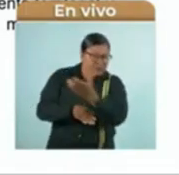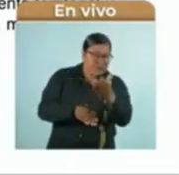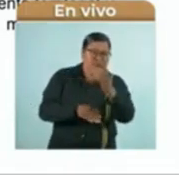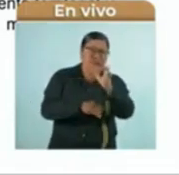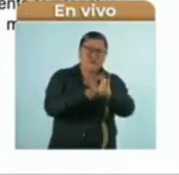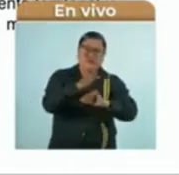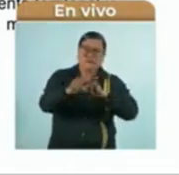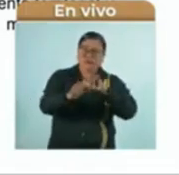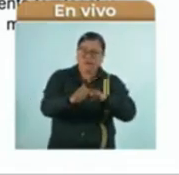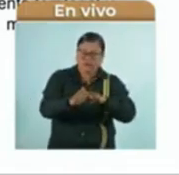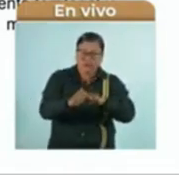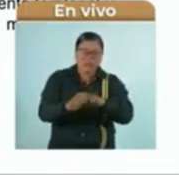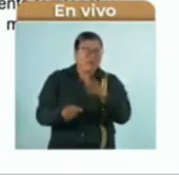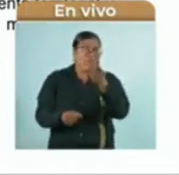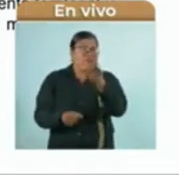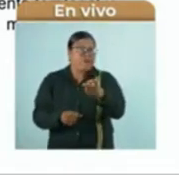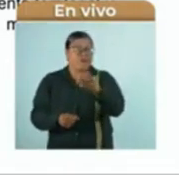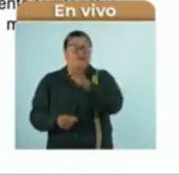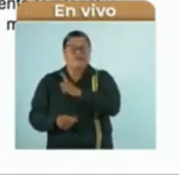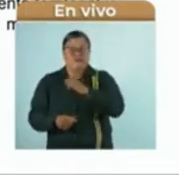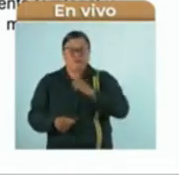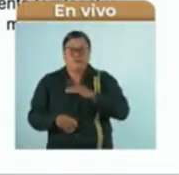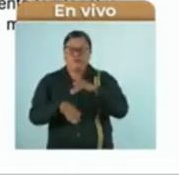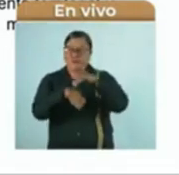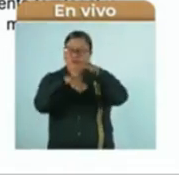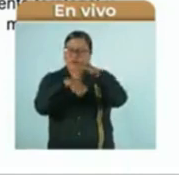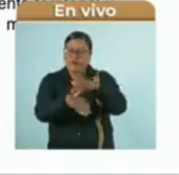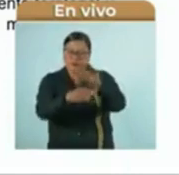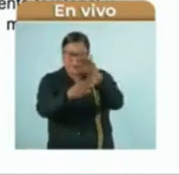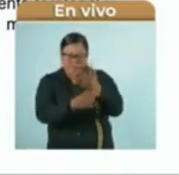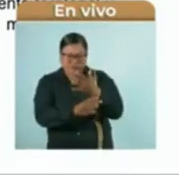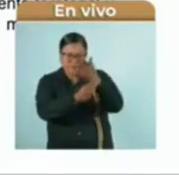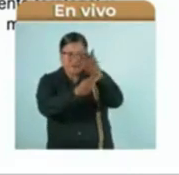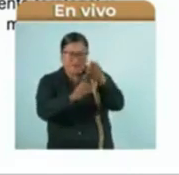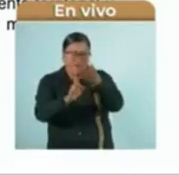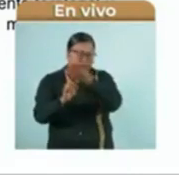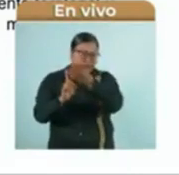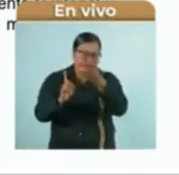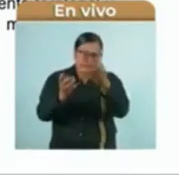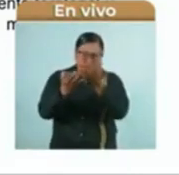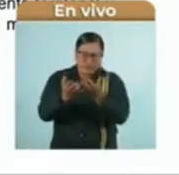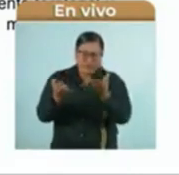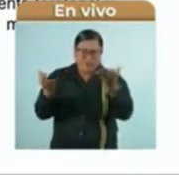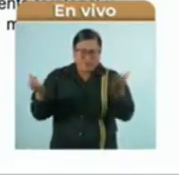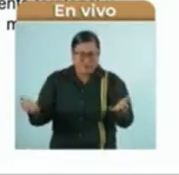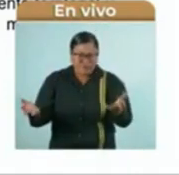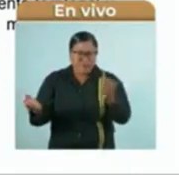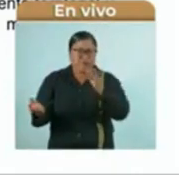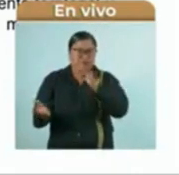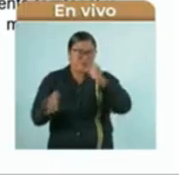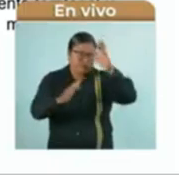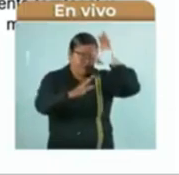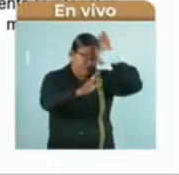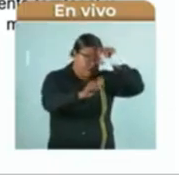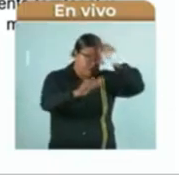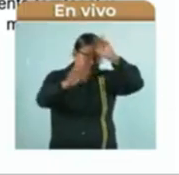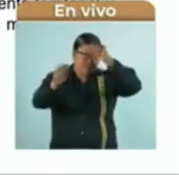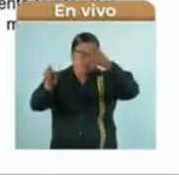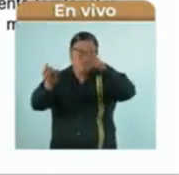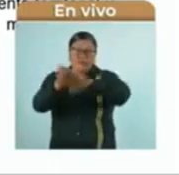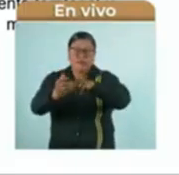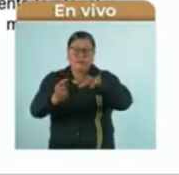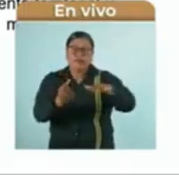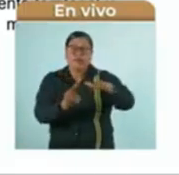ganadera, siempre y cuando se apegue a lo que establezca el ordenamiento territorial y a los acuerdos de las comunidades y